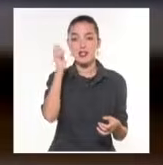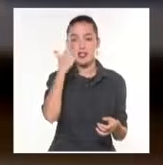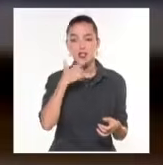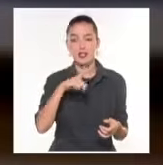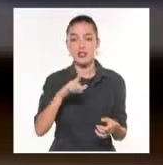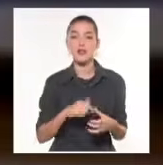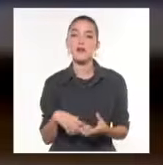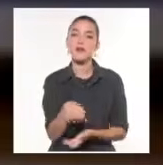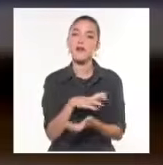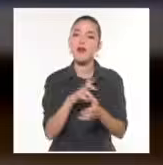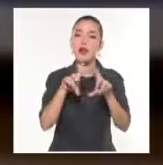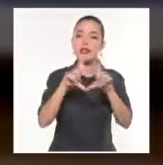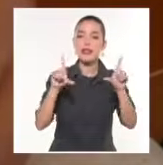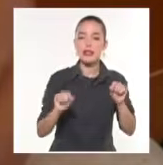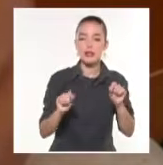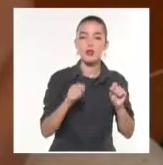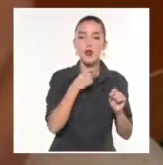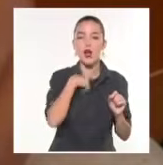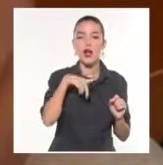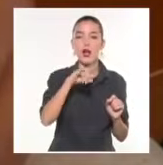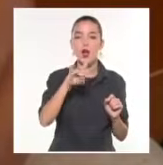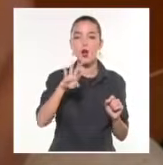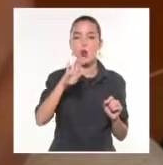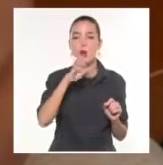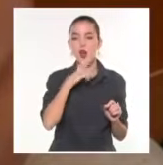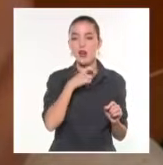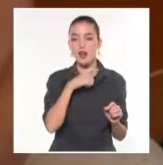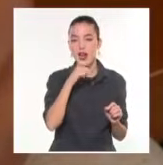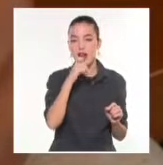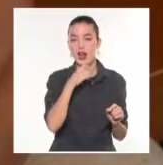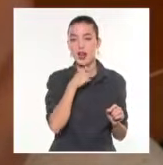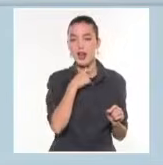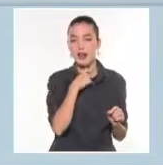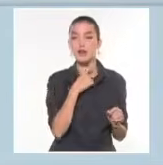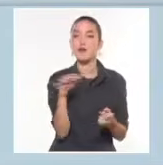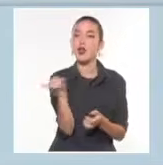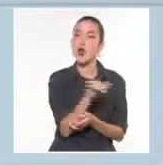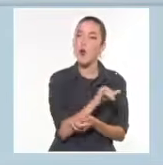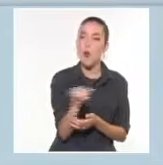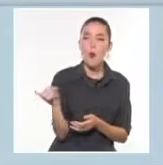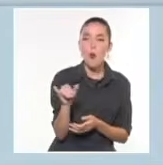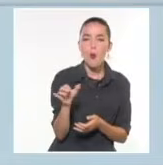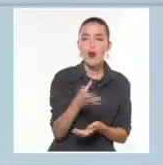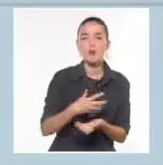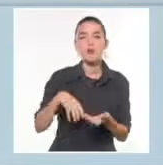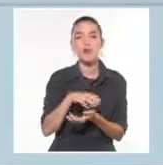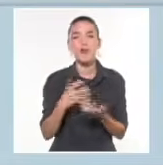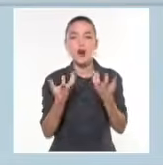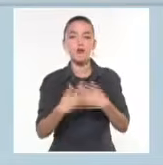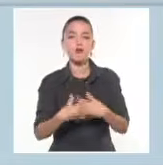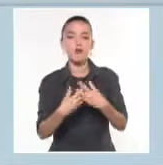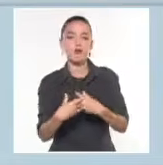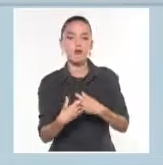obras relevantes de la literatura cubana, ediciones de los periódicos Granma y Juventud Rebelde, una colección extensa de la Gaceta Oficial